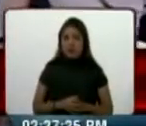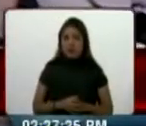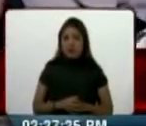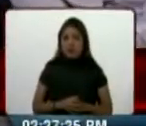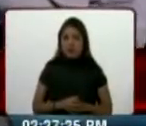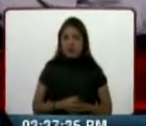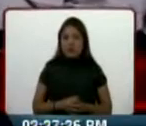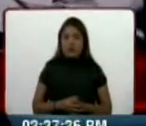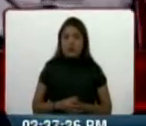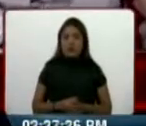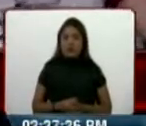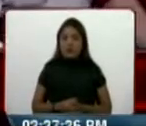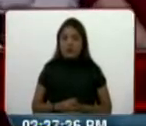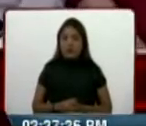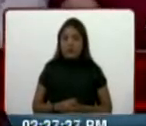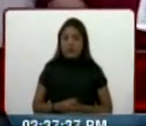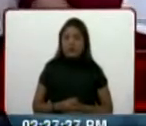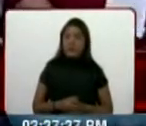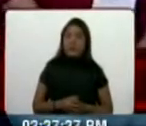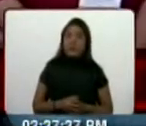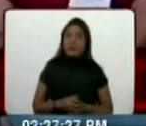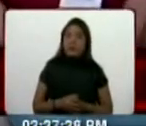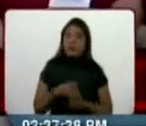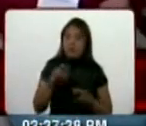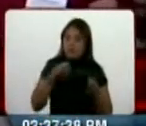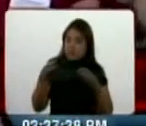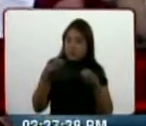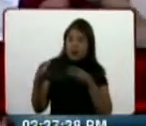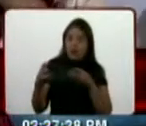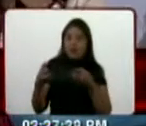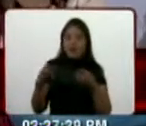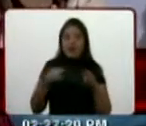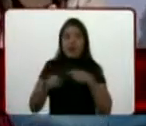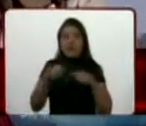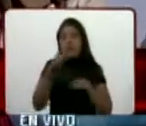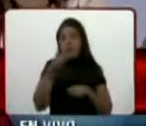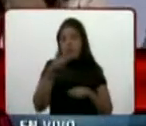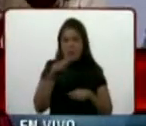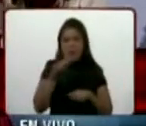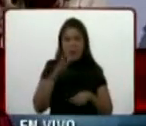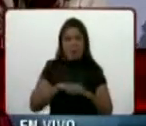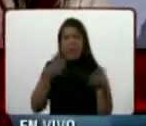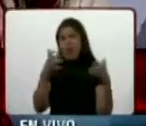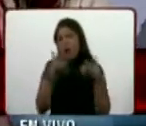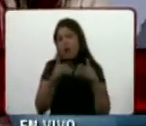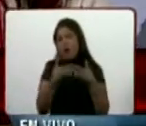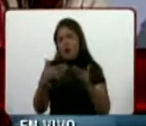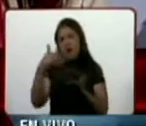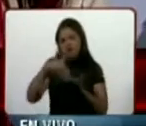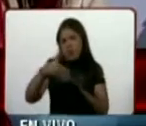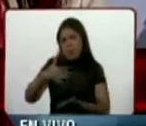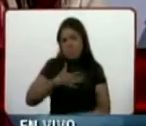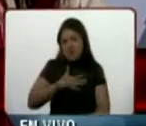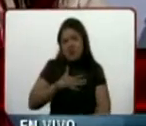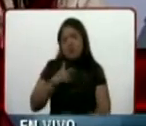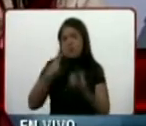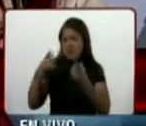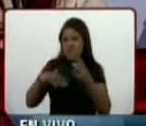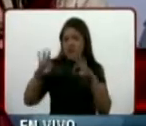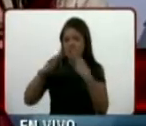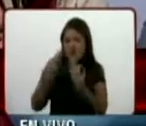Salvo el saboteo al sistema de distribución de alimentos. Salvo la guerra sucia contra mí, mi familia y el